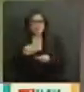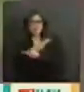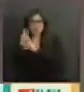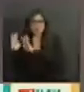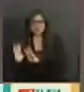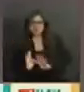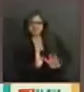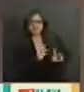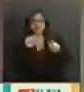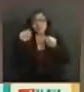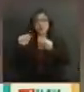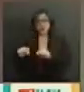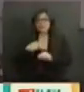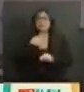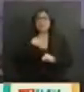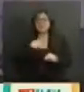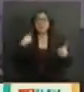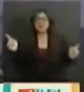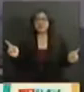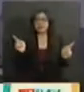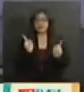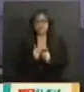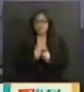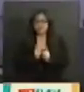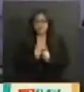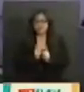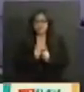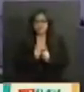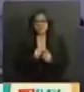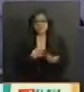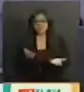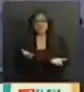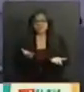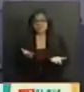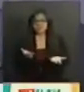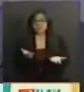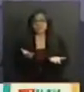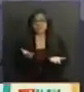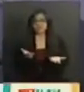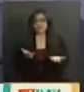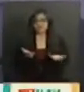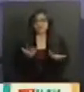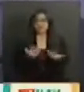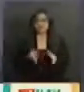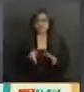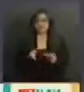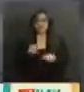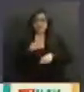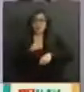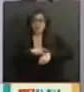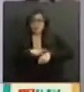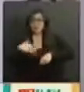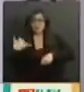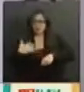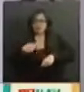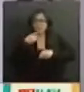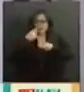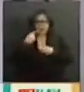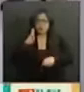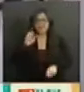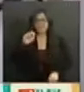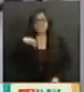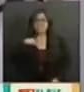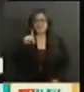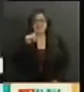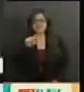esto es un interesante resumen de lo que fue ese uno de los muchos grandes momentos de Banksy.